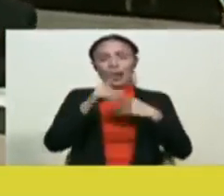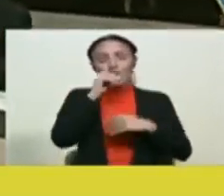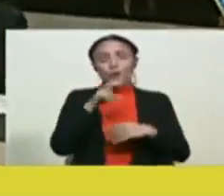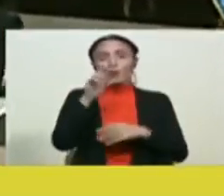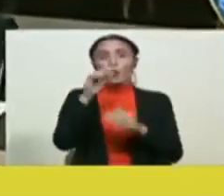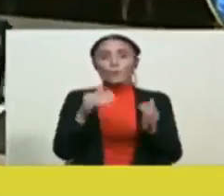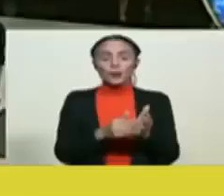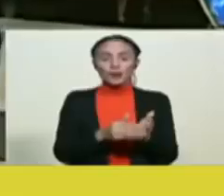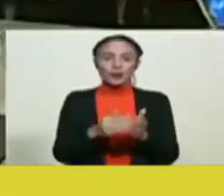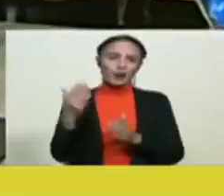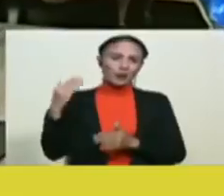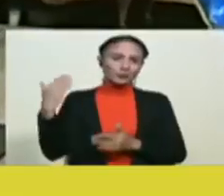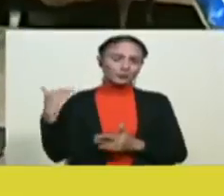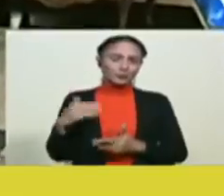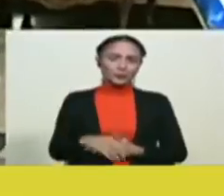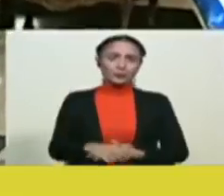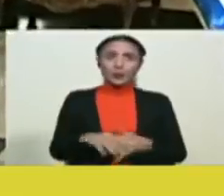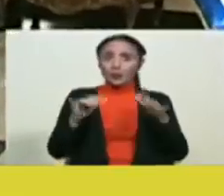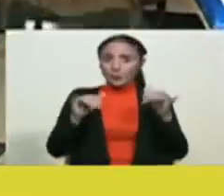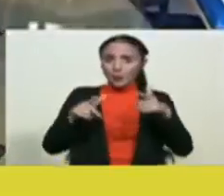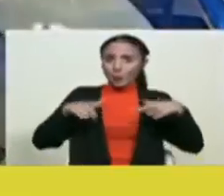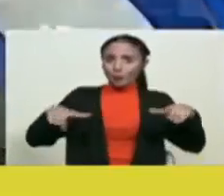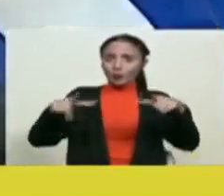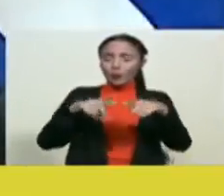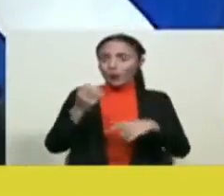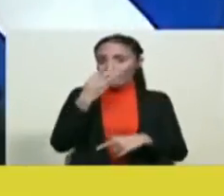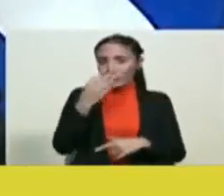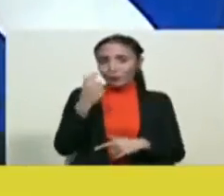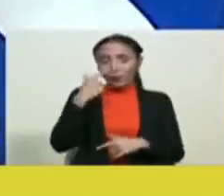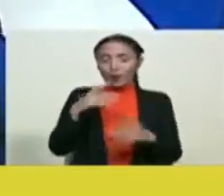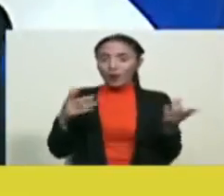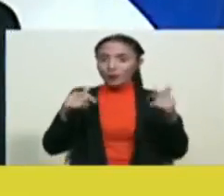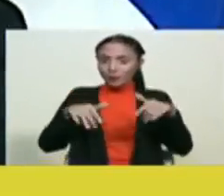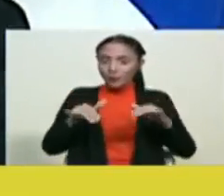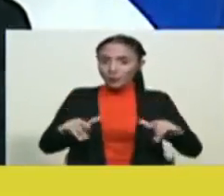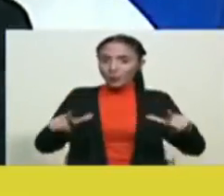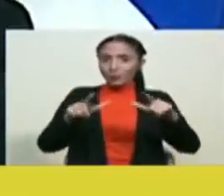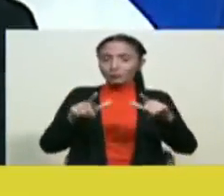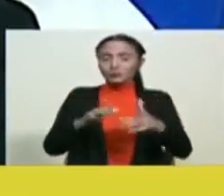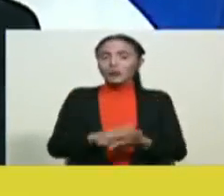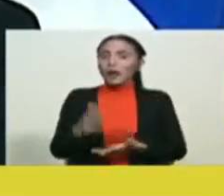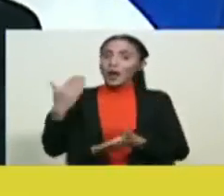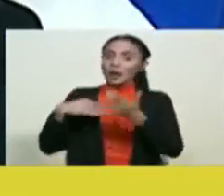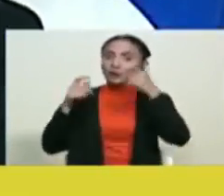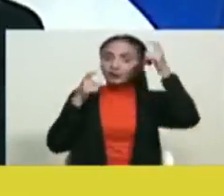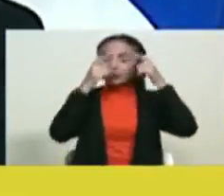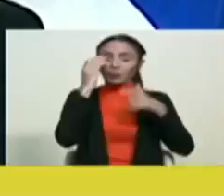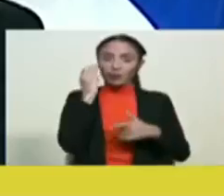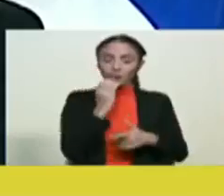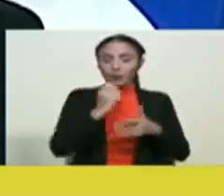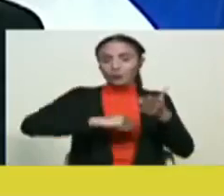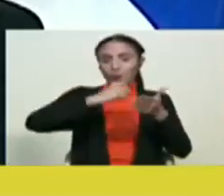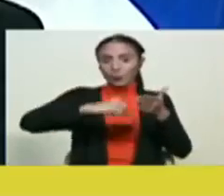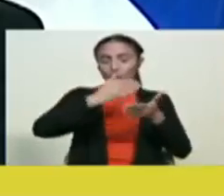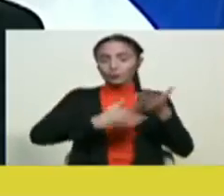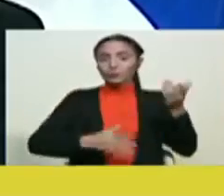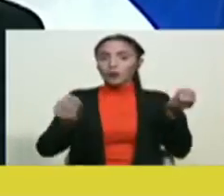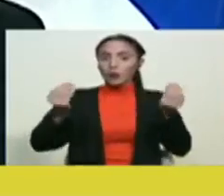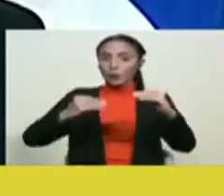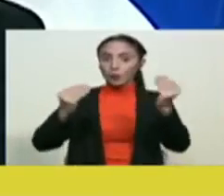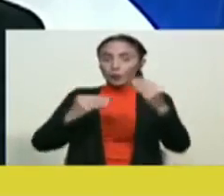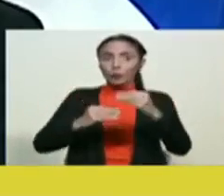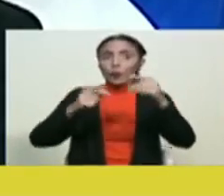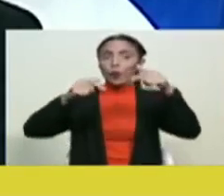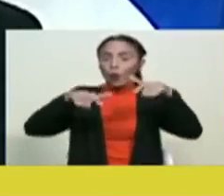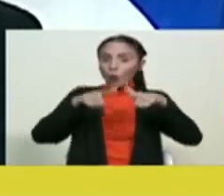2000 aquí mismo en este palacio presidencial en el salón ayacucho hoy estamos en el salón sol del perú